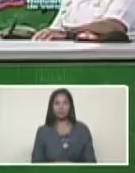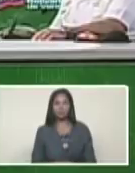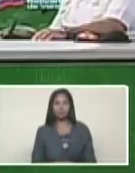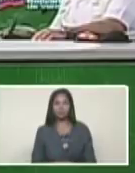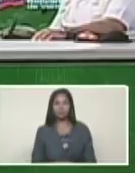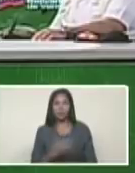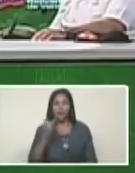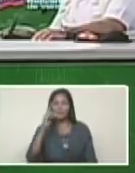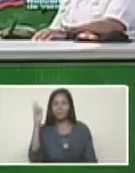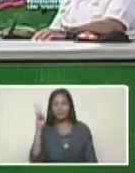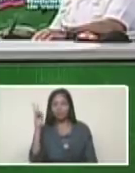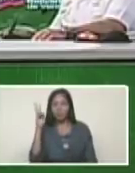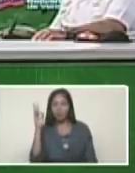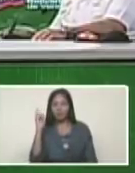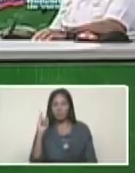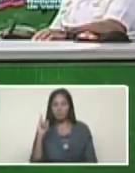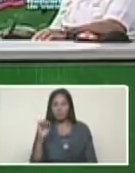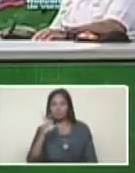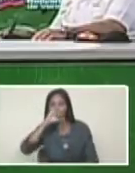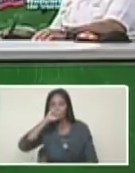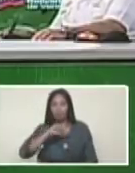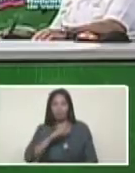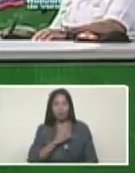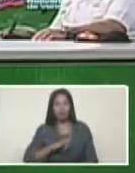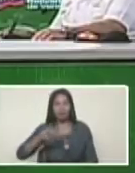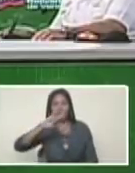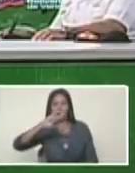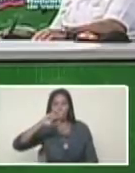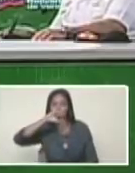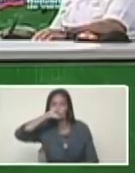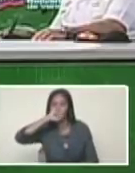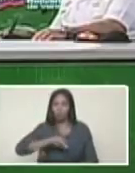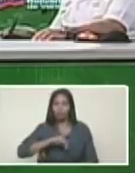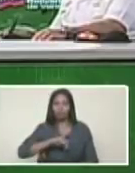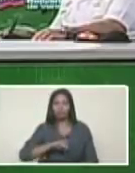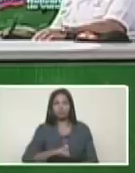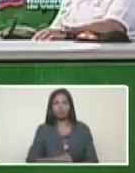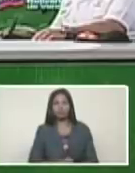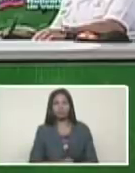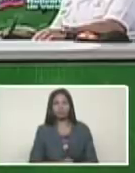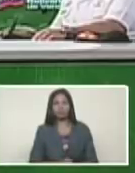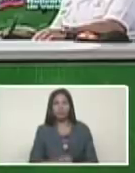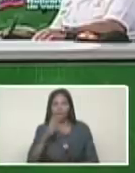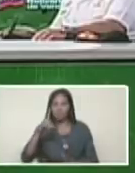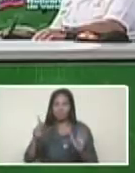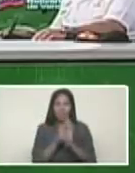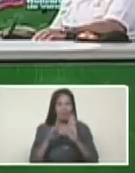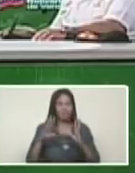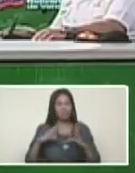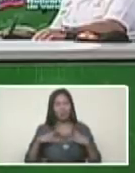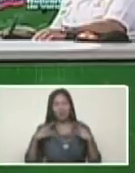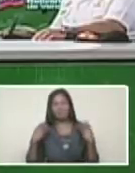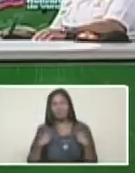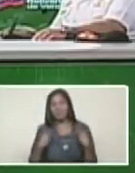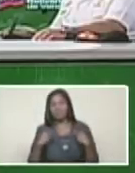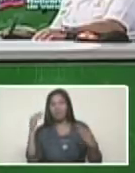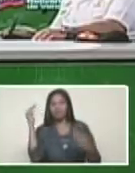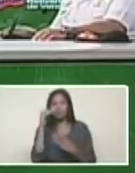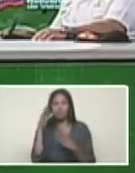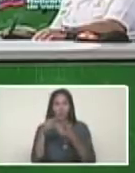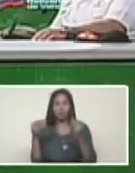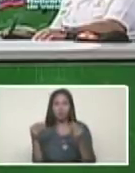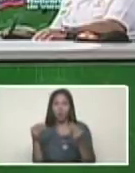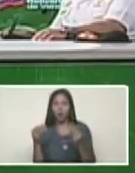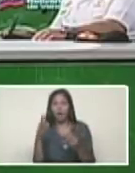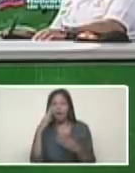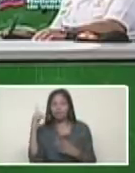Hay una Venezuela que ama apasionadamente su derecho a la vida, su derecho al futuro. Esa Venezuela